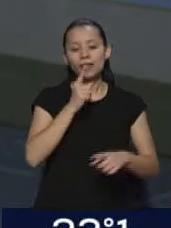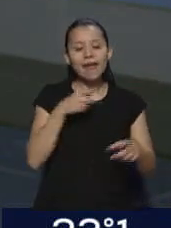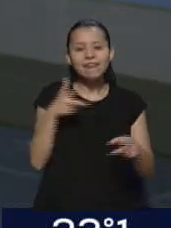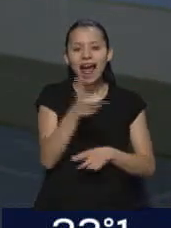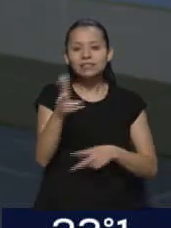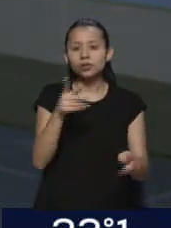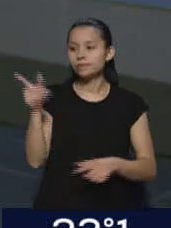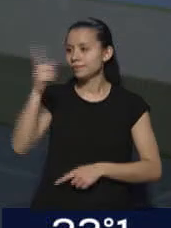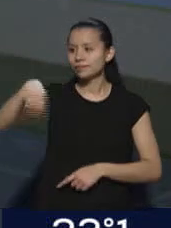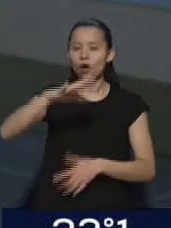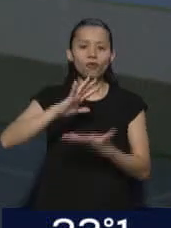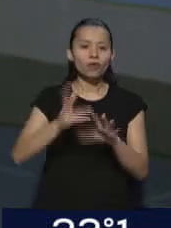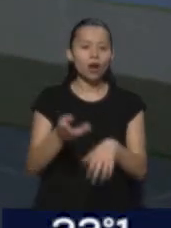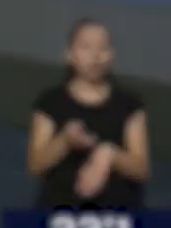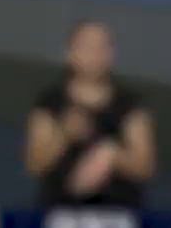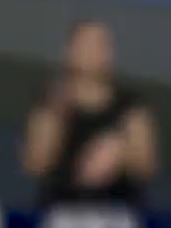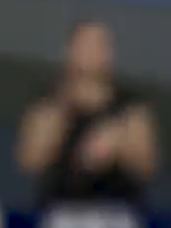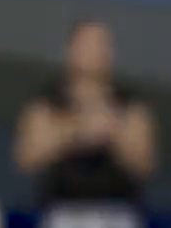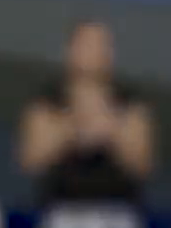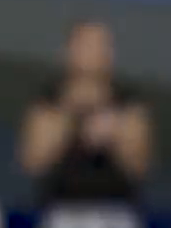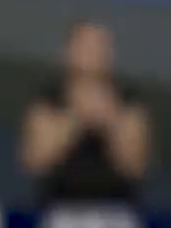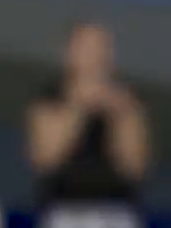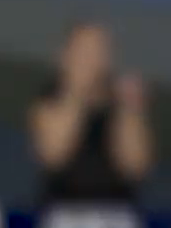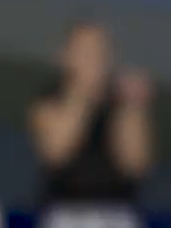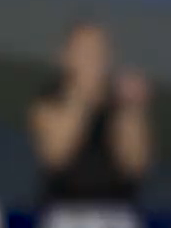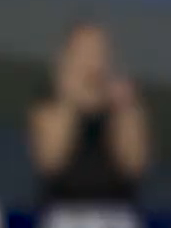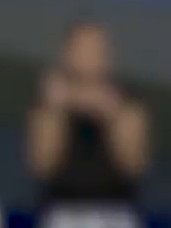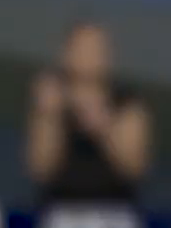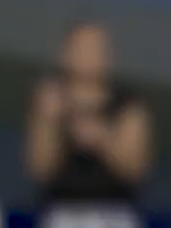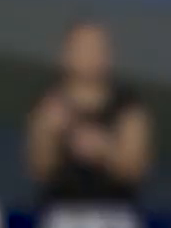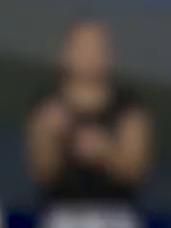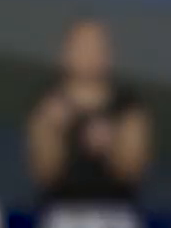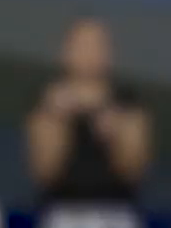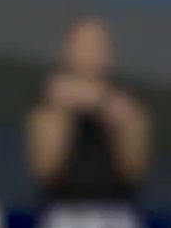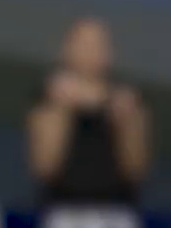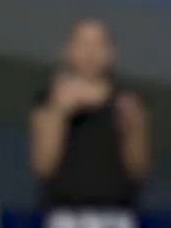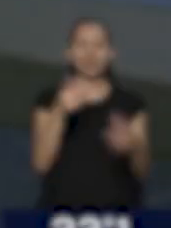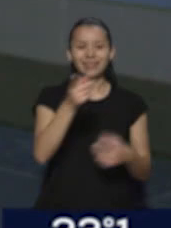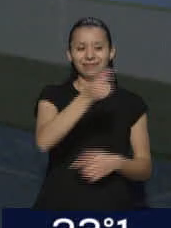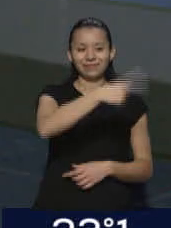Porque las que se tienen que soportar todos los días son tremendas. Bueno, damos vuelta.